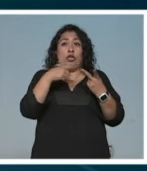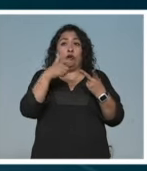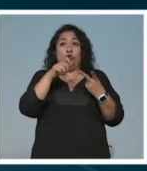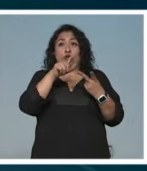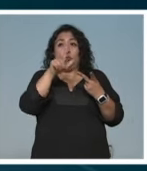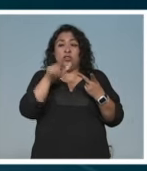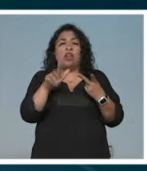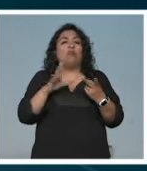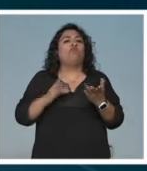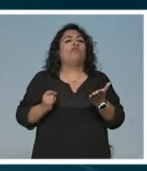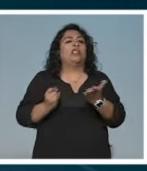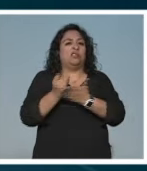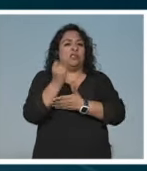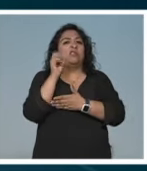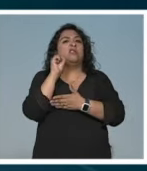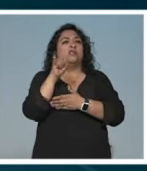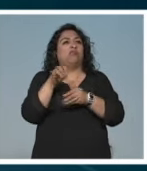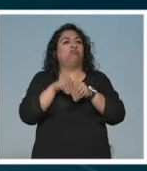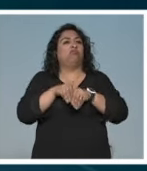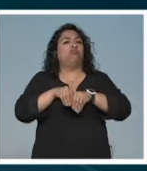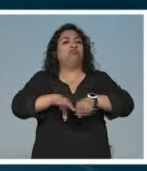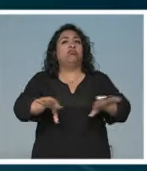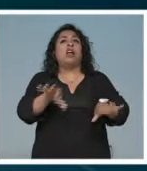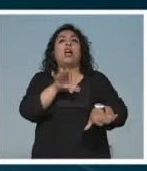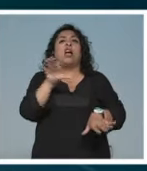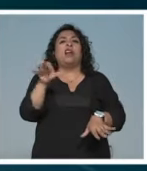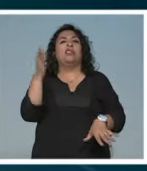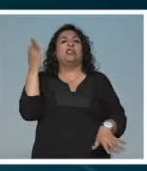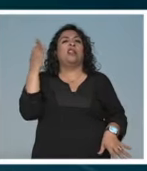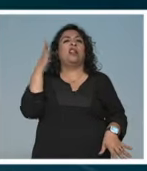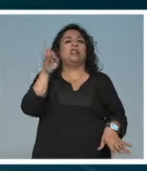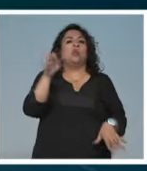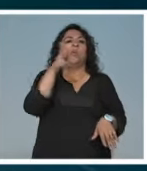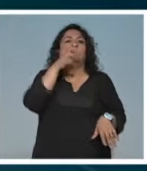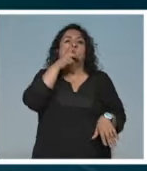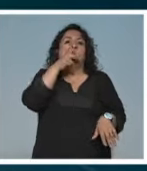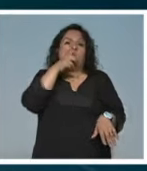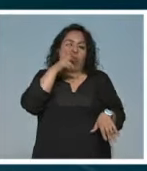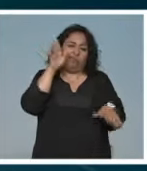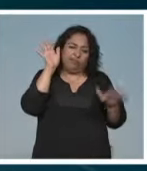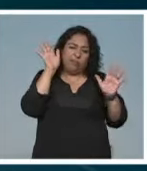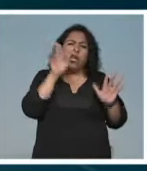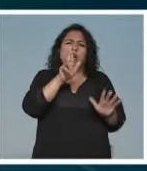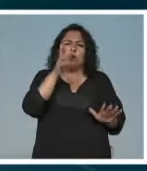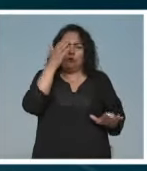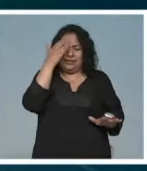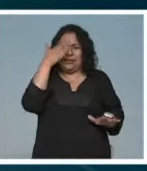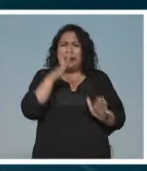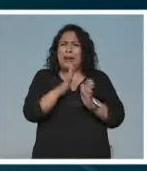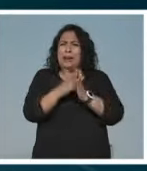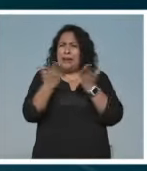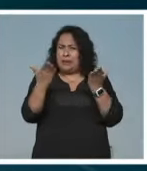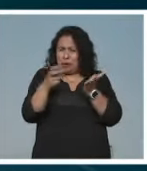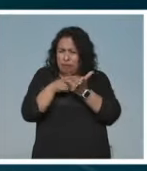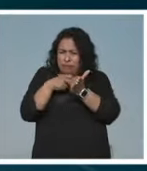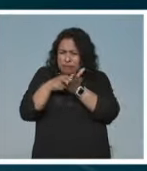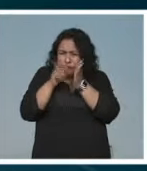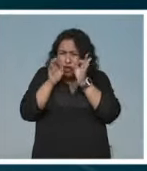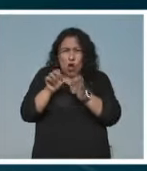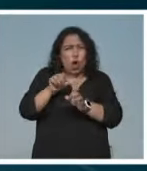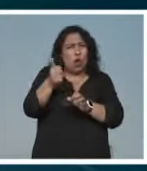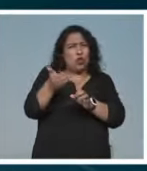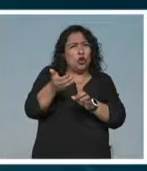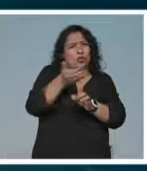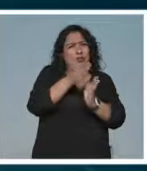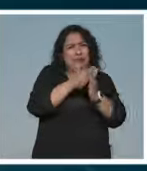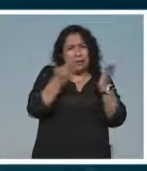Barcha decidieron publicarlo en un acto de traición con su padre. Reconocen que el libro no está pulido como sus otros